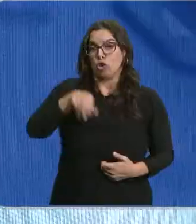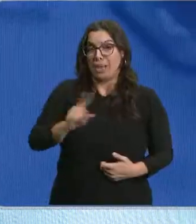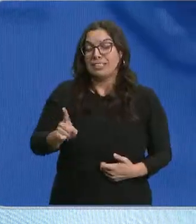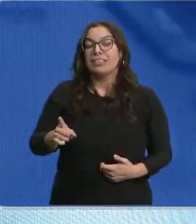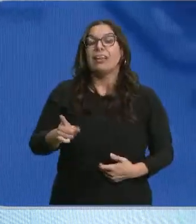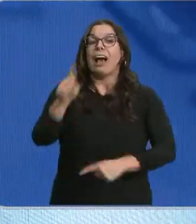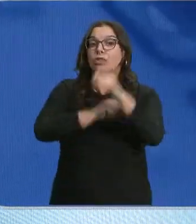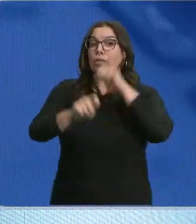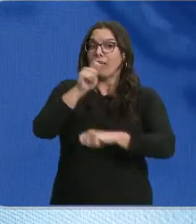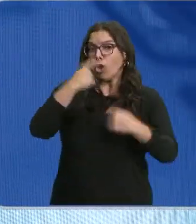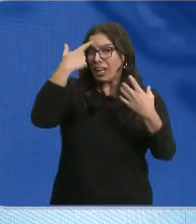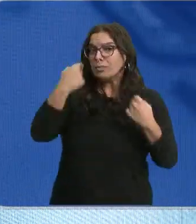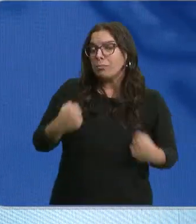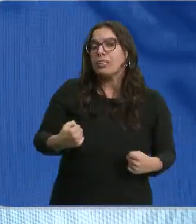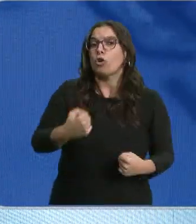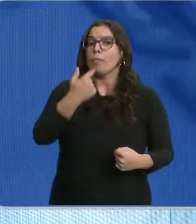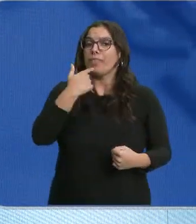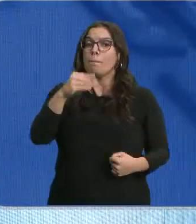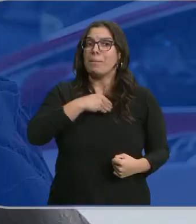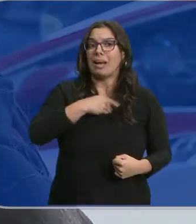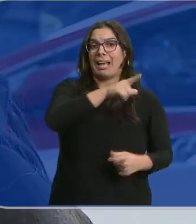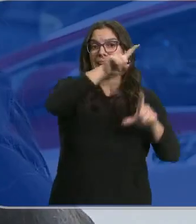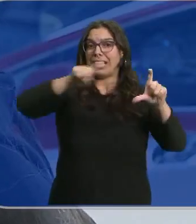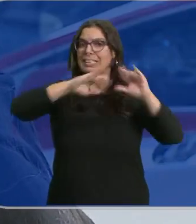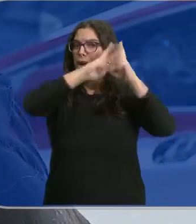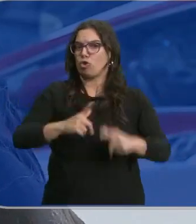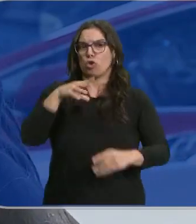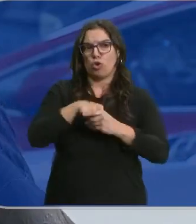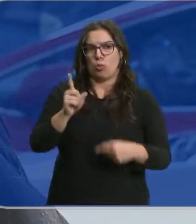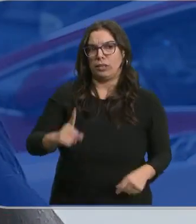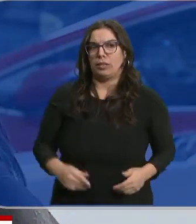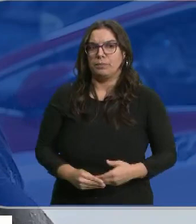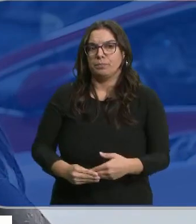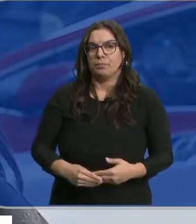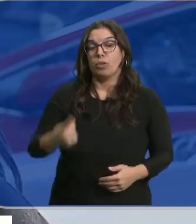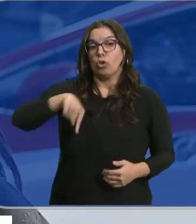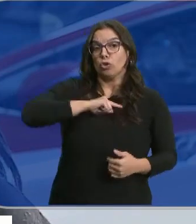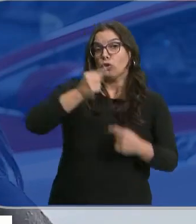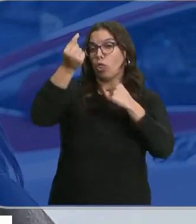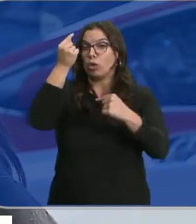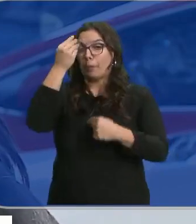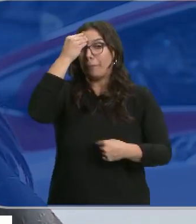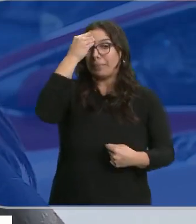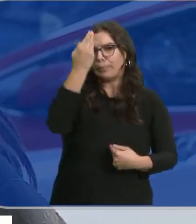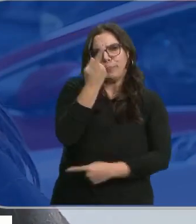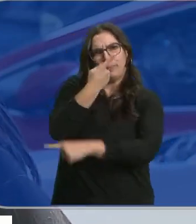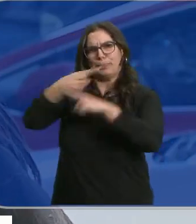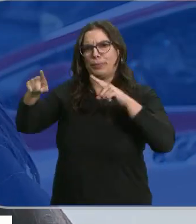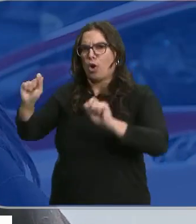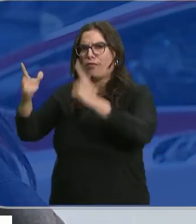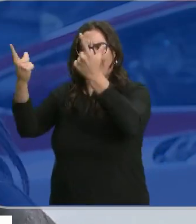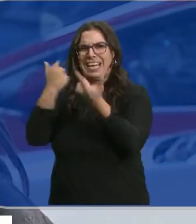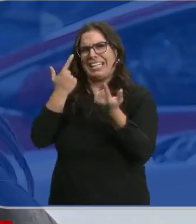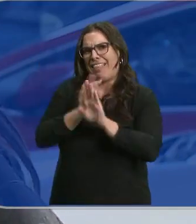estas muertes no entren en la estadística. Las cifras que nosotras calculamos son muy distintas a las